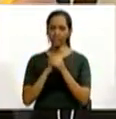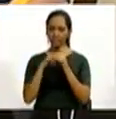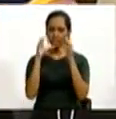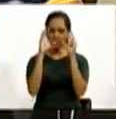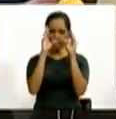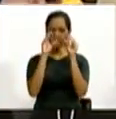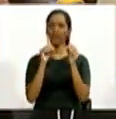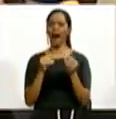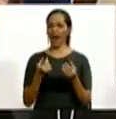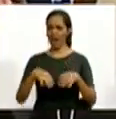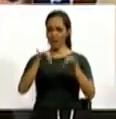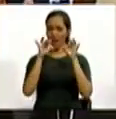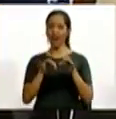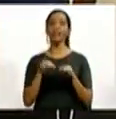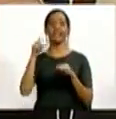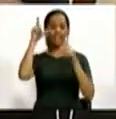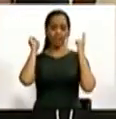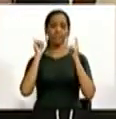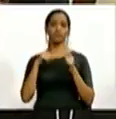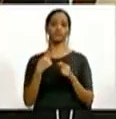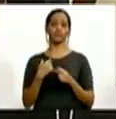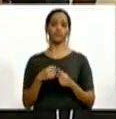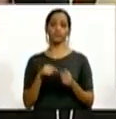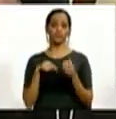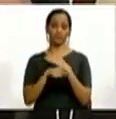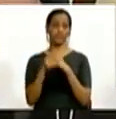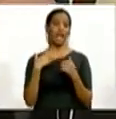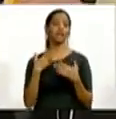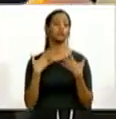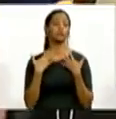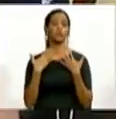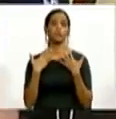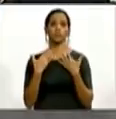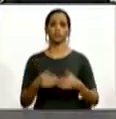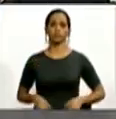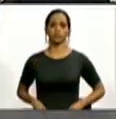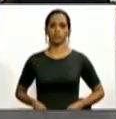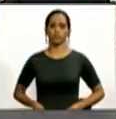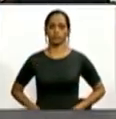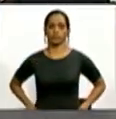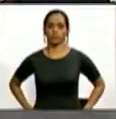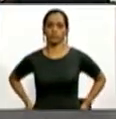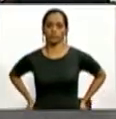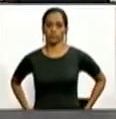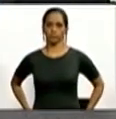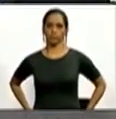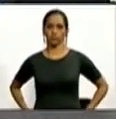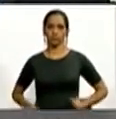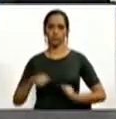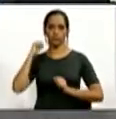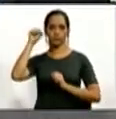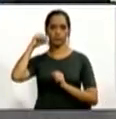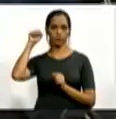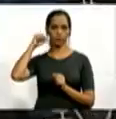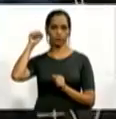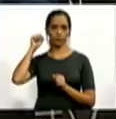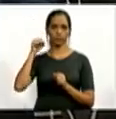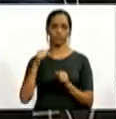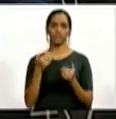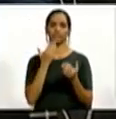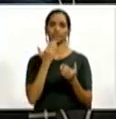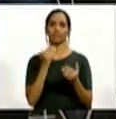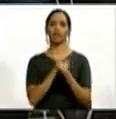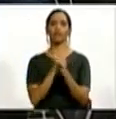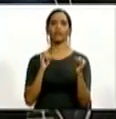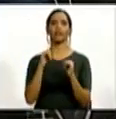polvo antiácaro, porque a Ledesma también le dio. Todo el que entra ahí le da y le dio una anticaria. Es delicado, sí, tenemos un video. Mira, vamos al video porque ya estamos en la parte final